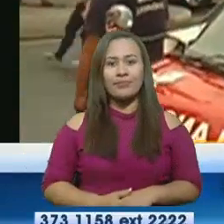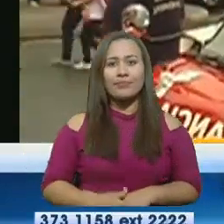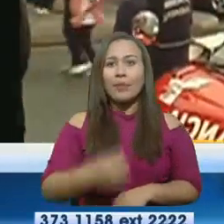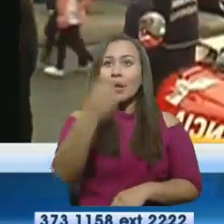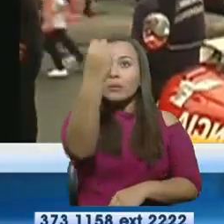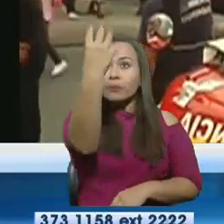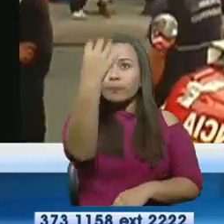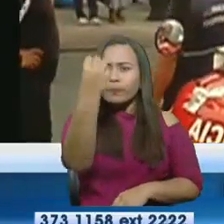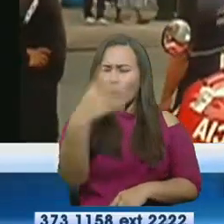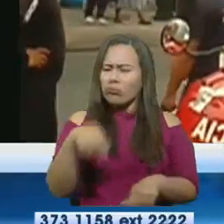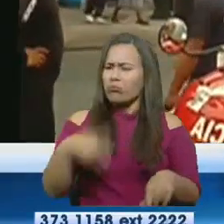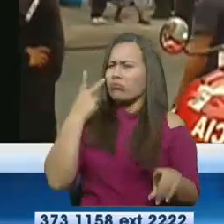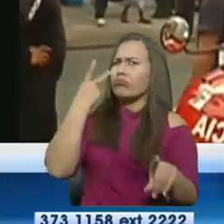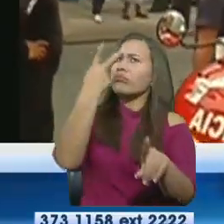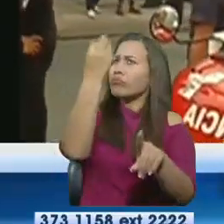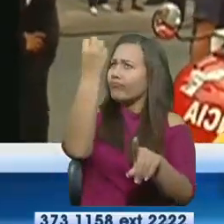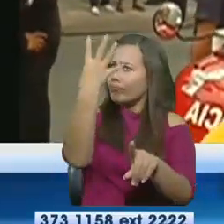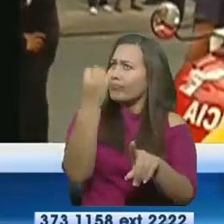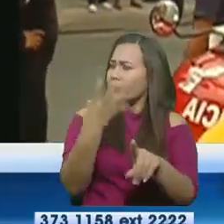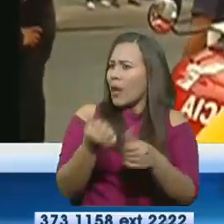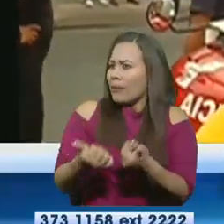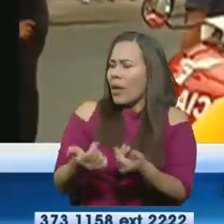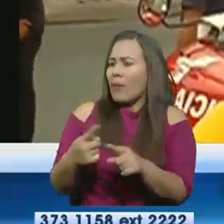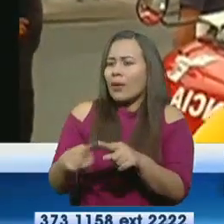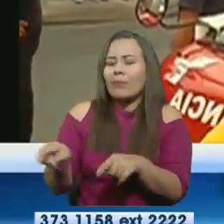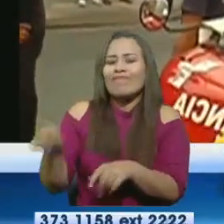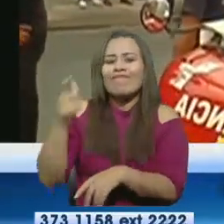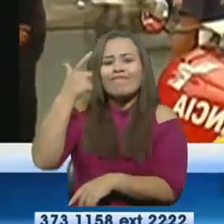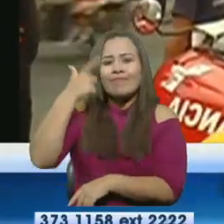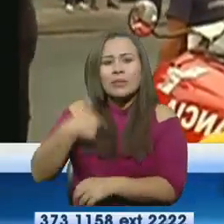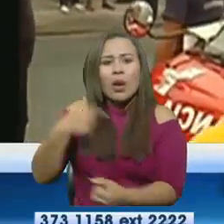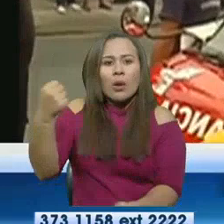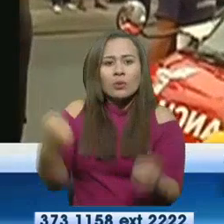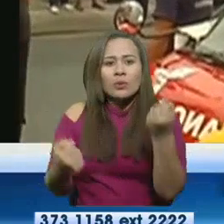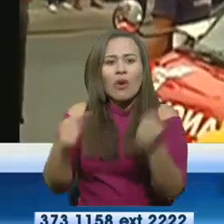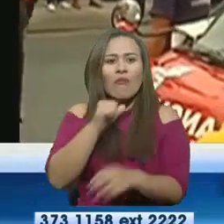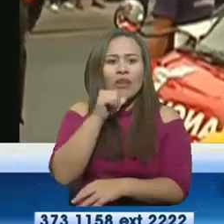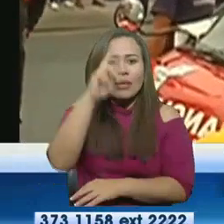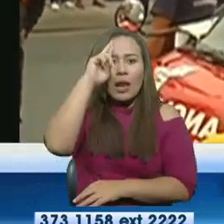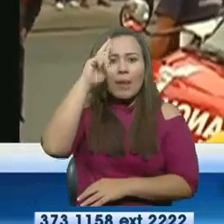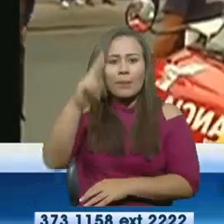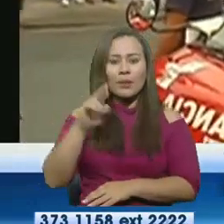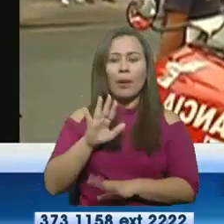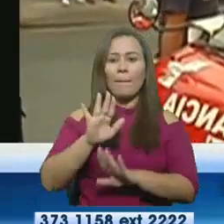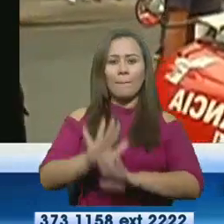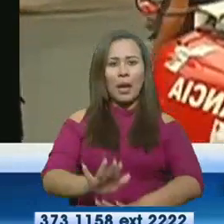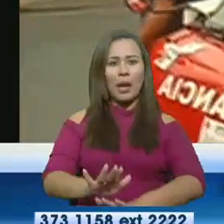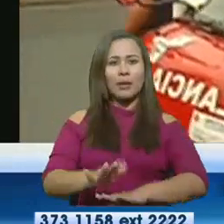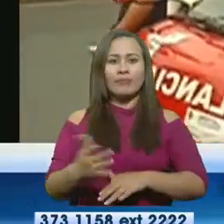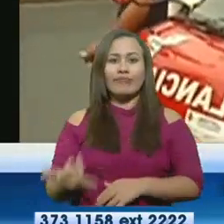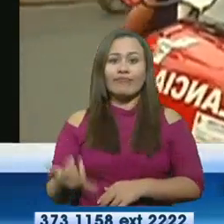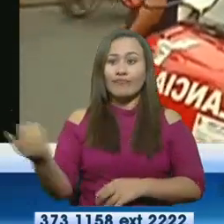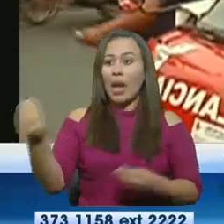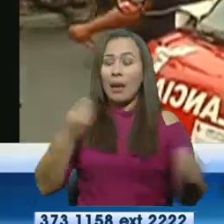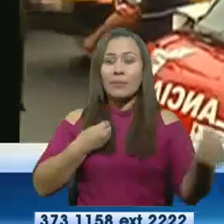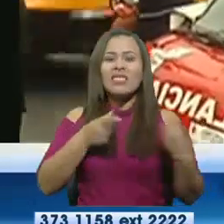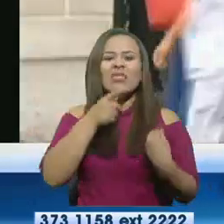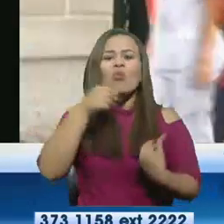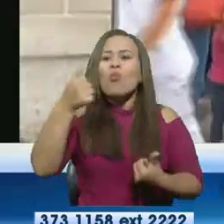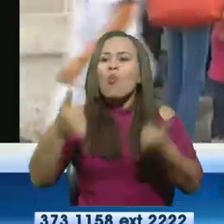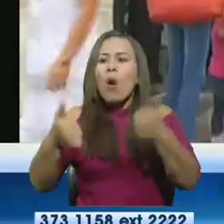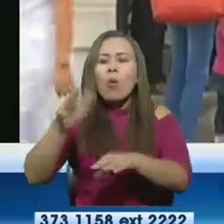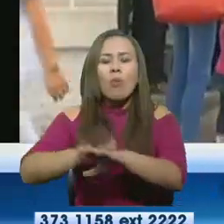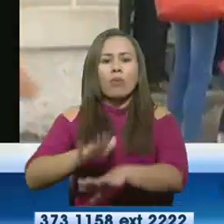semaforizada. El accidente en este caso se da por el irrespeto a la señal. Las investigaciones con la autoridad competente determinarán quién tiene mayor grado de participación.